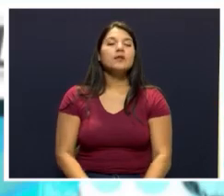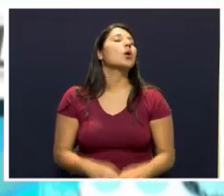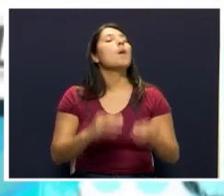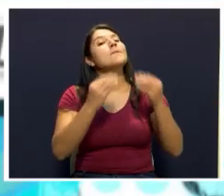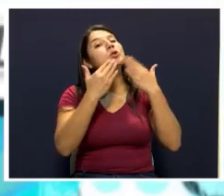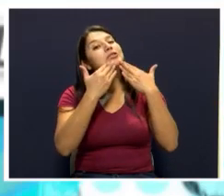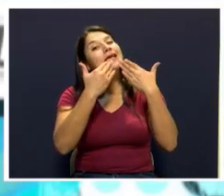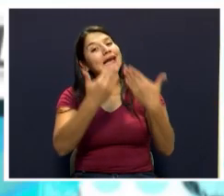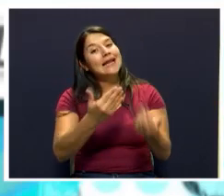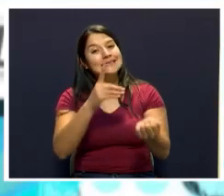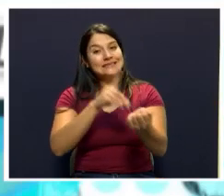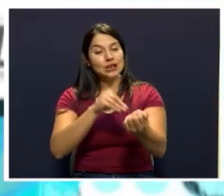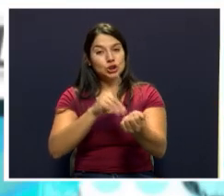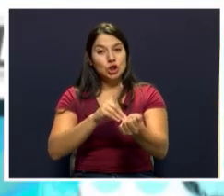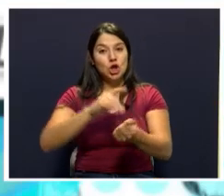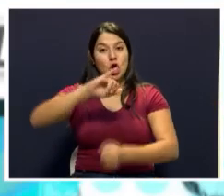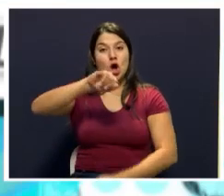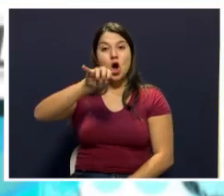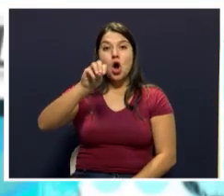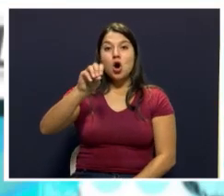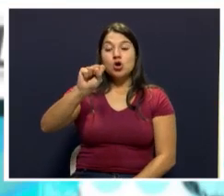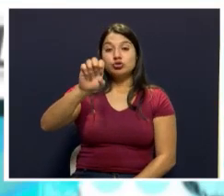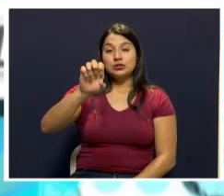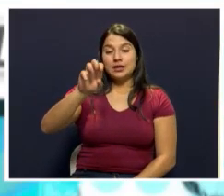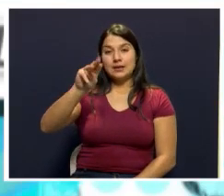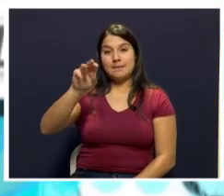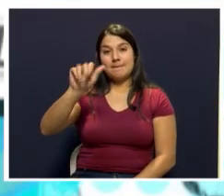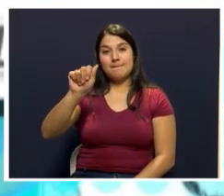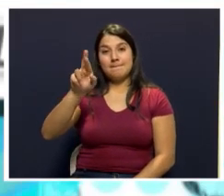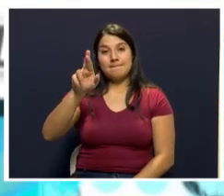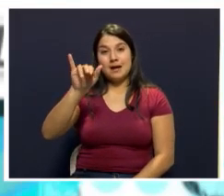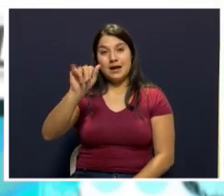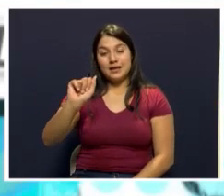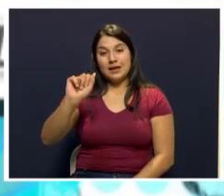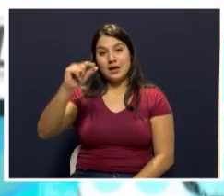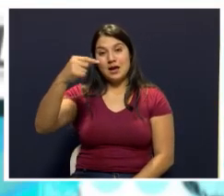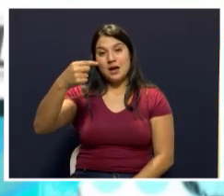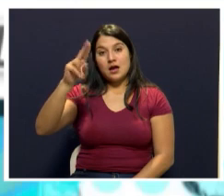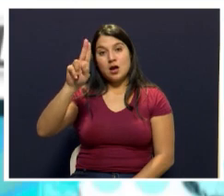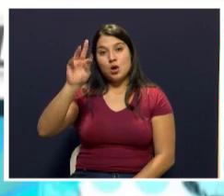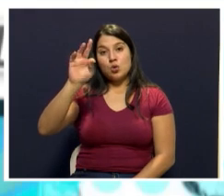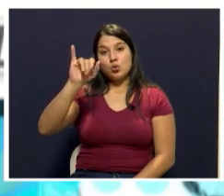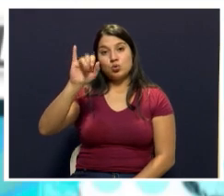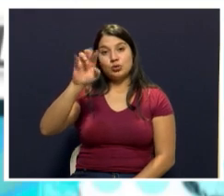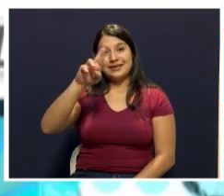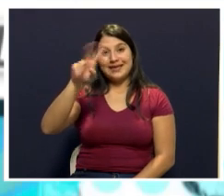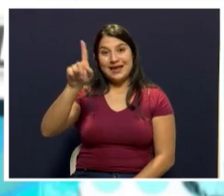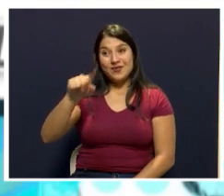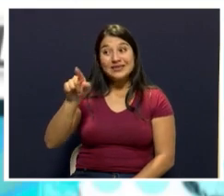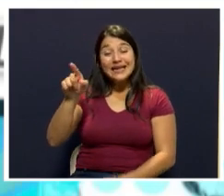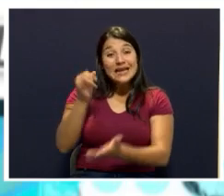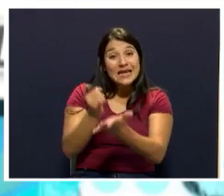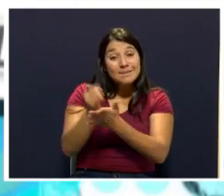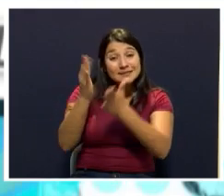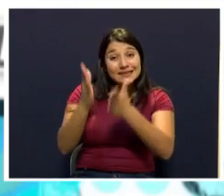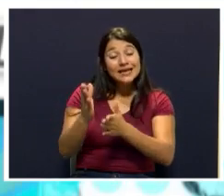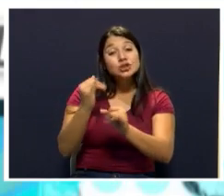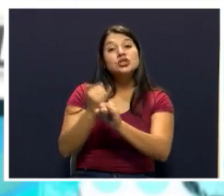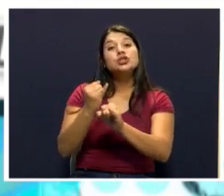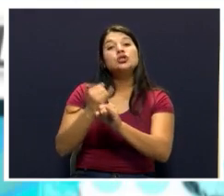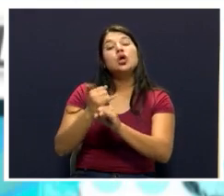Muchísimas gracias al doctor José María Gutiérrez, investigador del Instituto Clodomiro Picado.